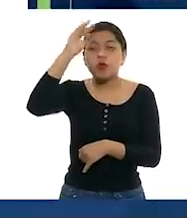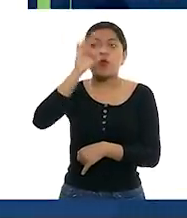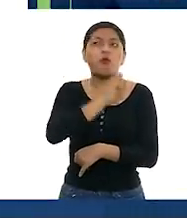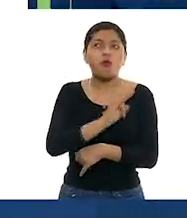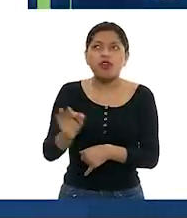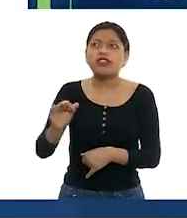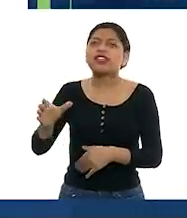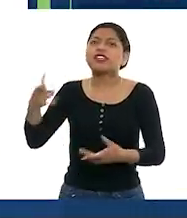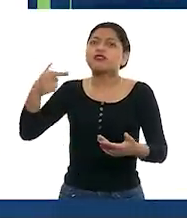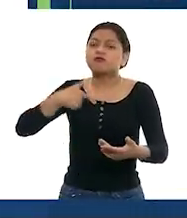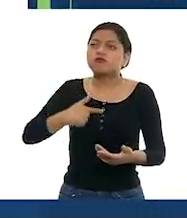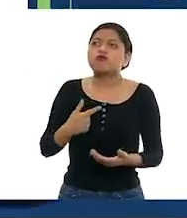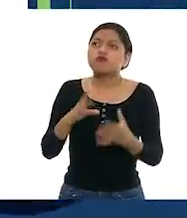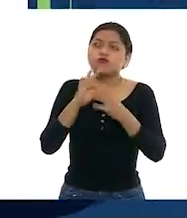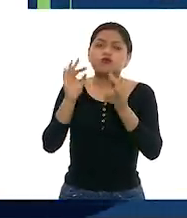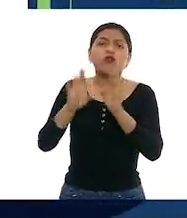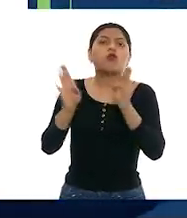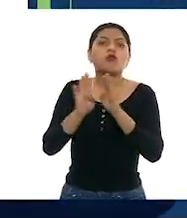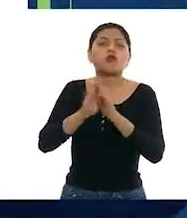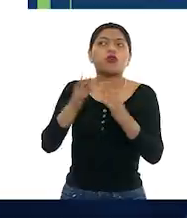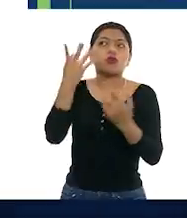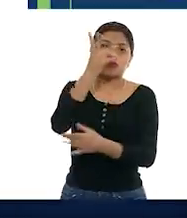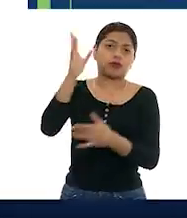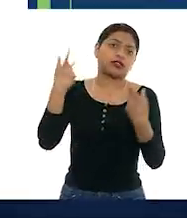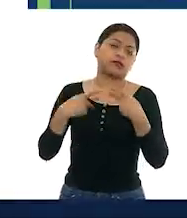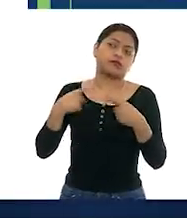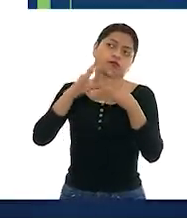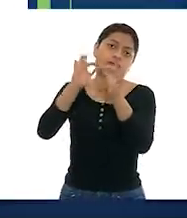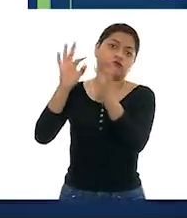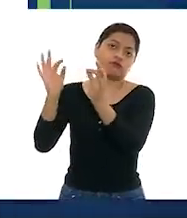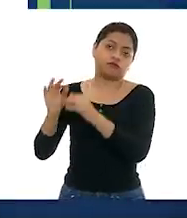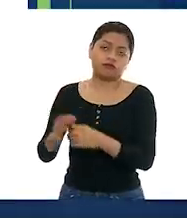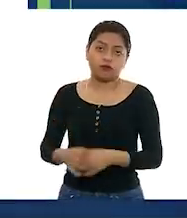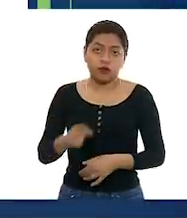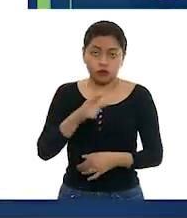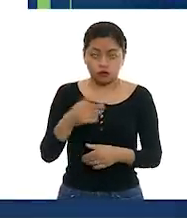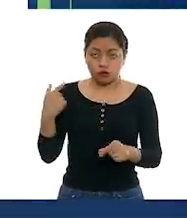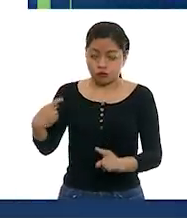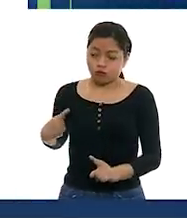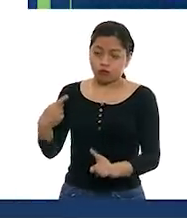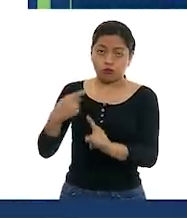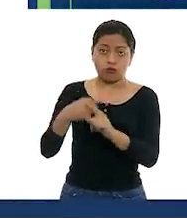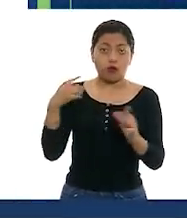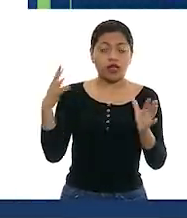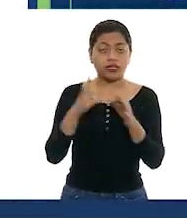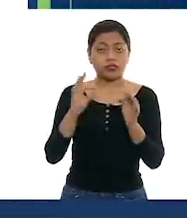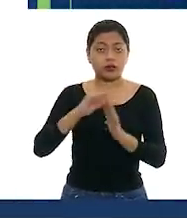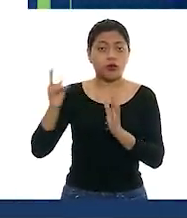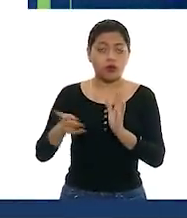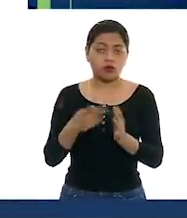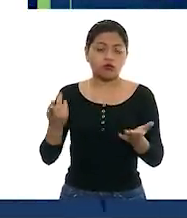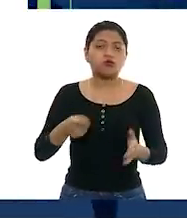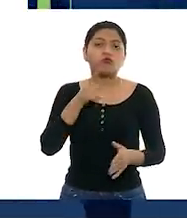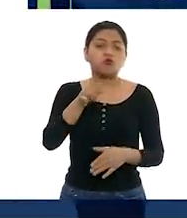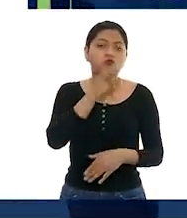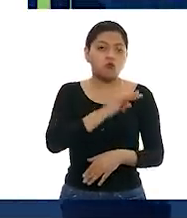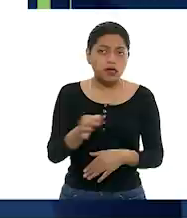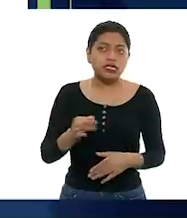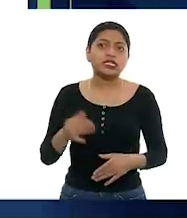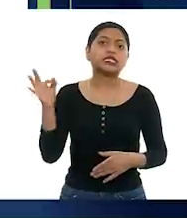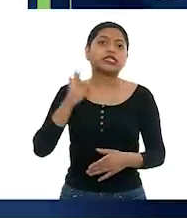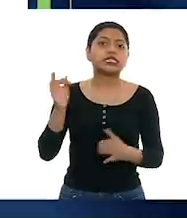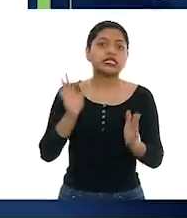pueden comunicar sus resultados y explicarlos a otras personas a partir de lo que repasamos hoy. Pueden, por ejemplo, hacer